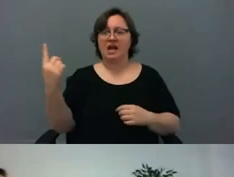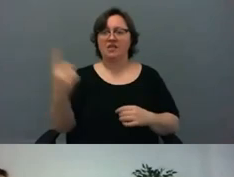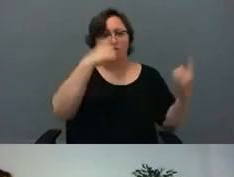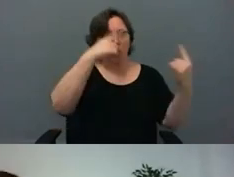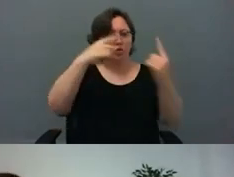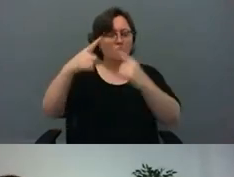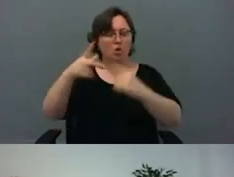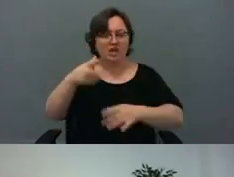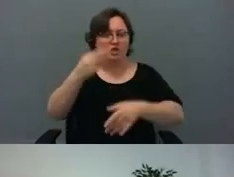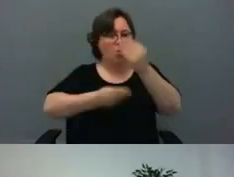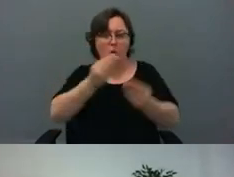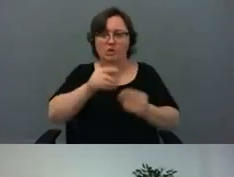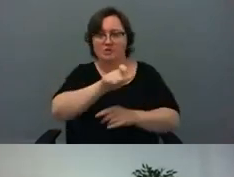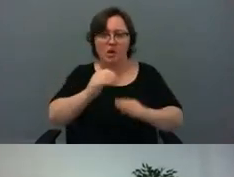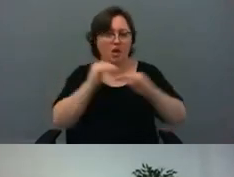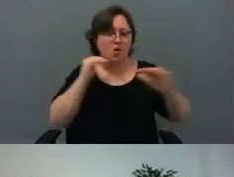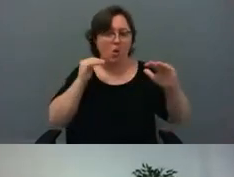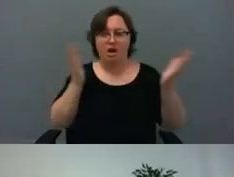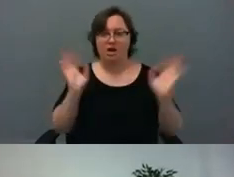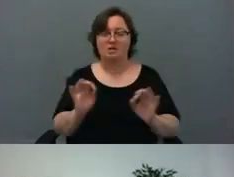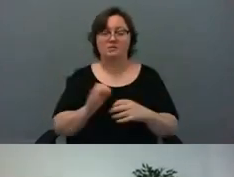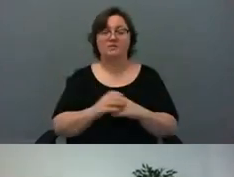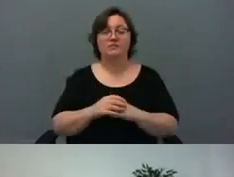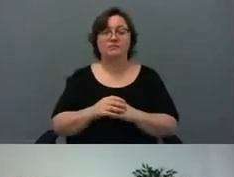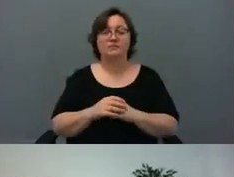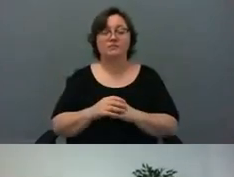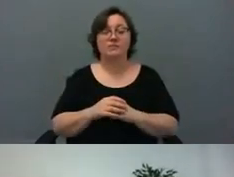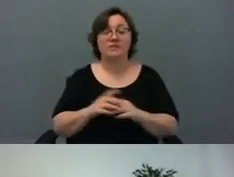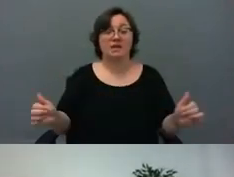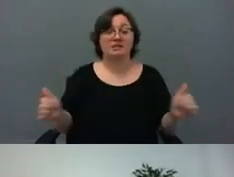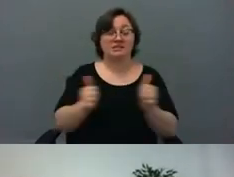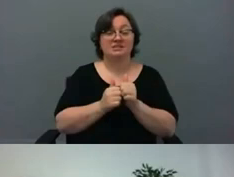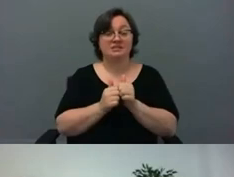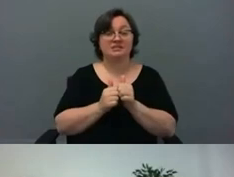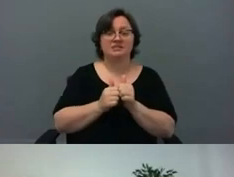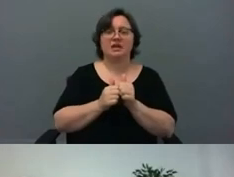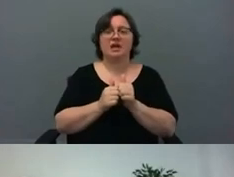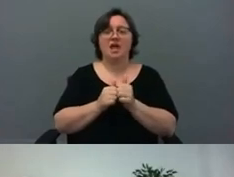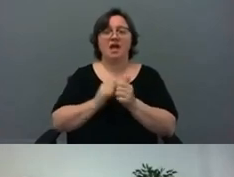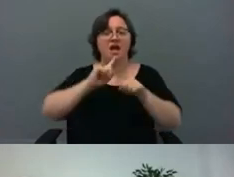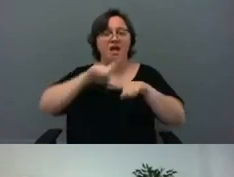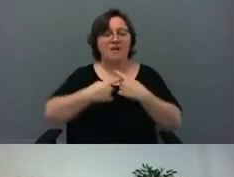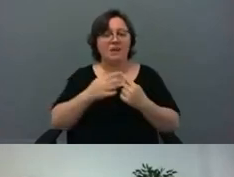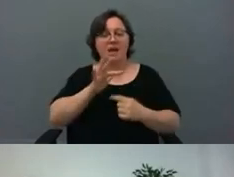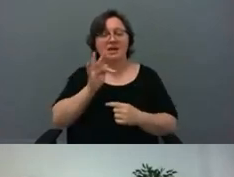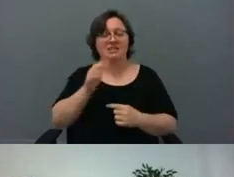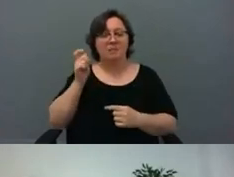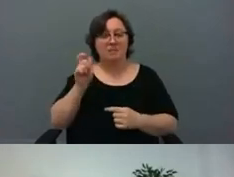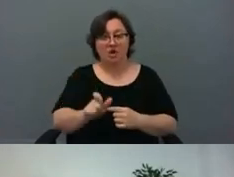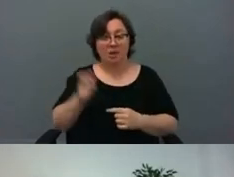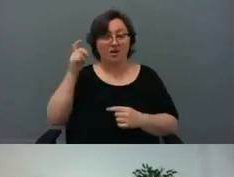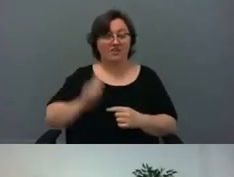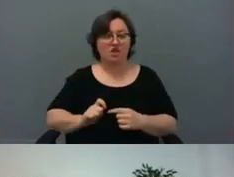ejerzan sus derechos como cualquier otra persona en igualdad y acompañar a sus familias y profesionales en ese